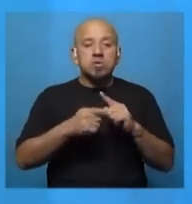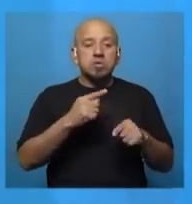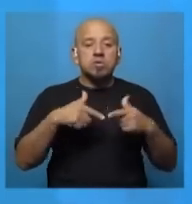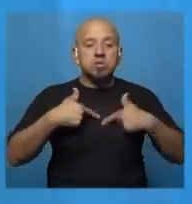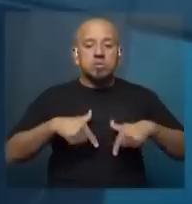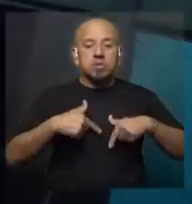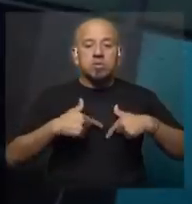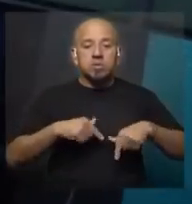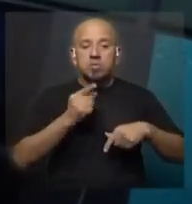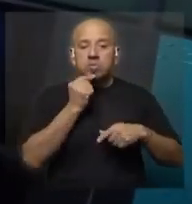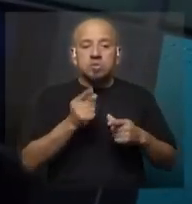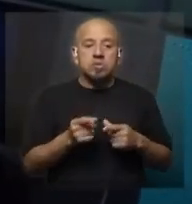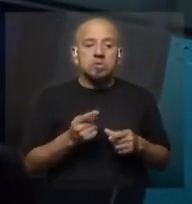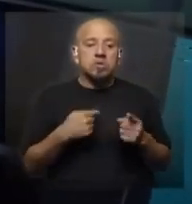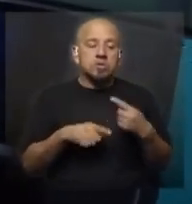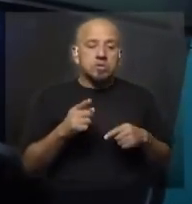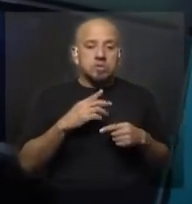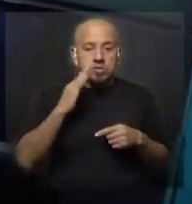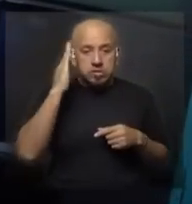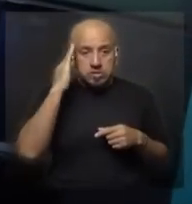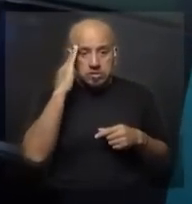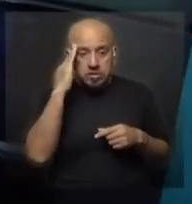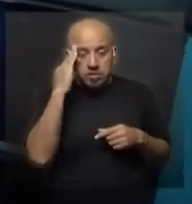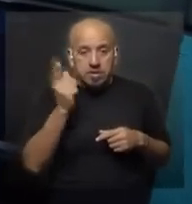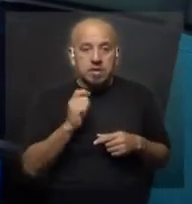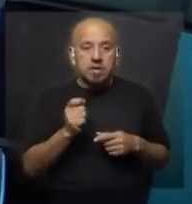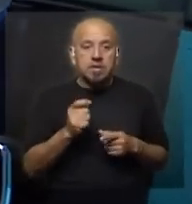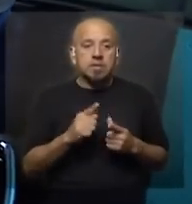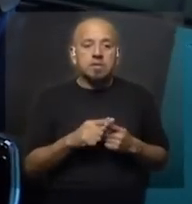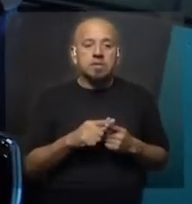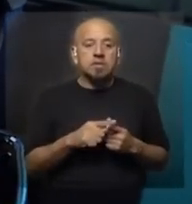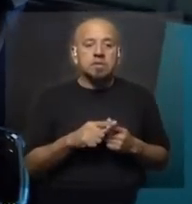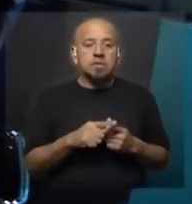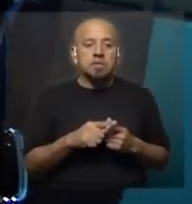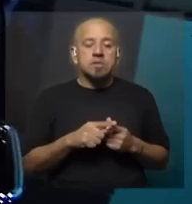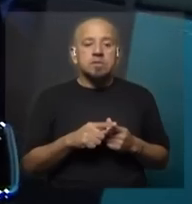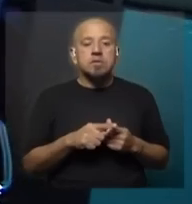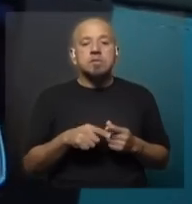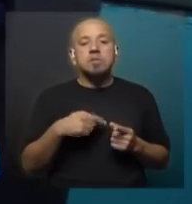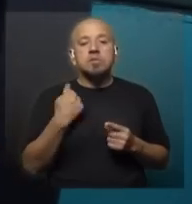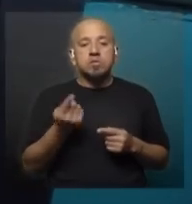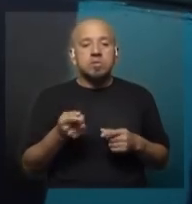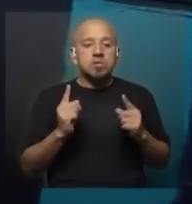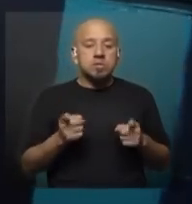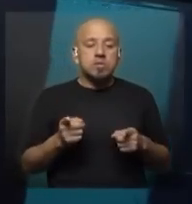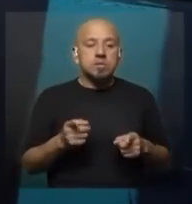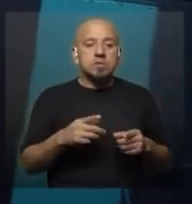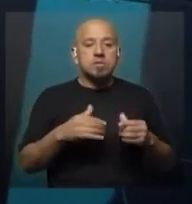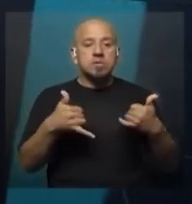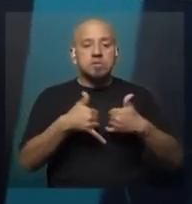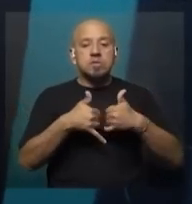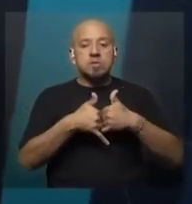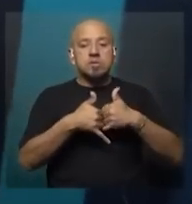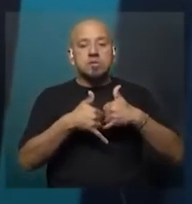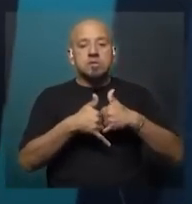del interior O sea que claramente se sabía quién era Marcel Otro aspecto que quedó claro en estos chats porque también